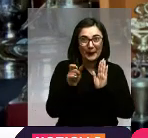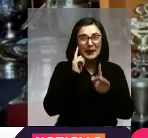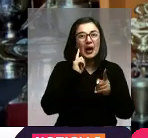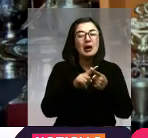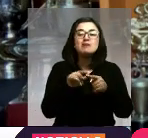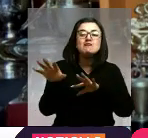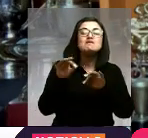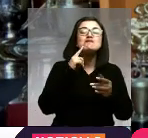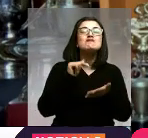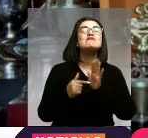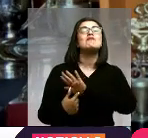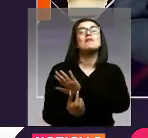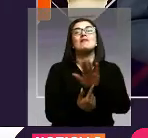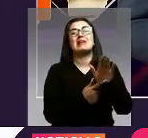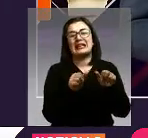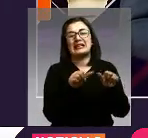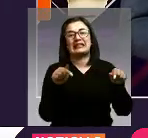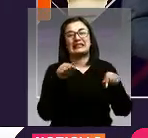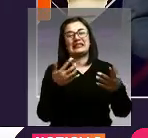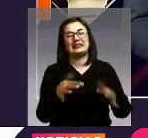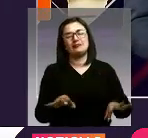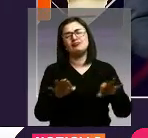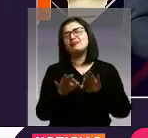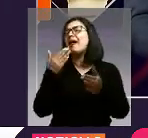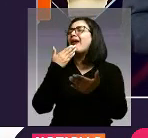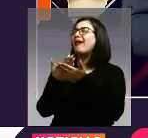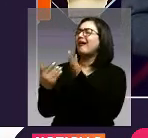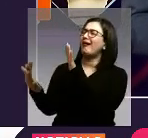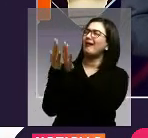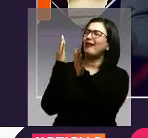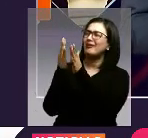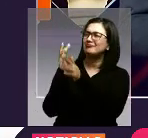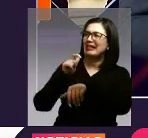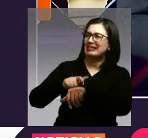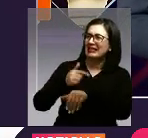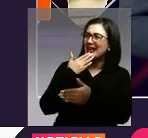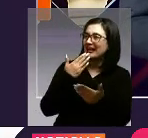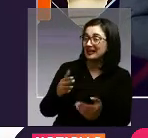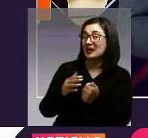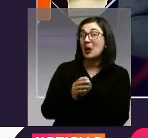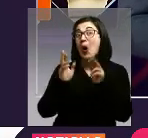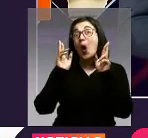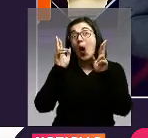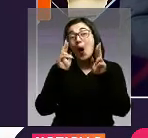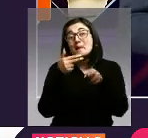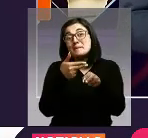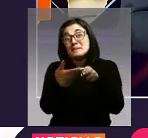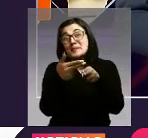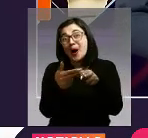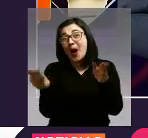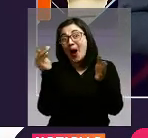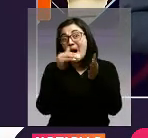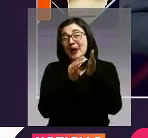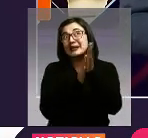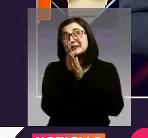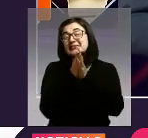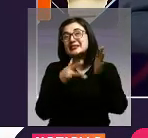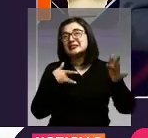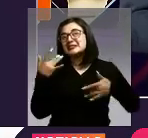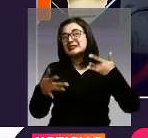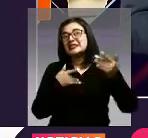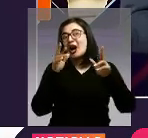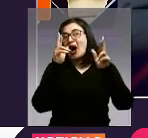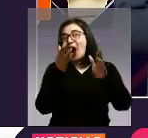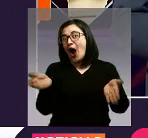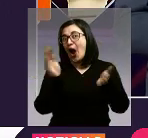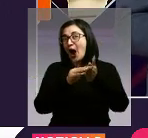de esa temporada. Pues Germán, muchísimas gracias por su tiempo y esperamos pronto, muy pronto, poder estar disfrutando, ¿por qué no?, el debut de otro